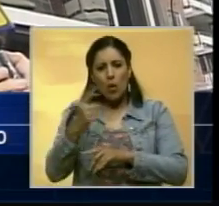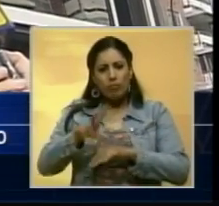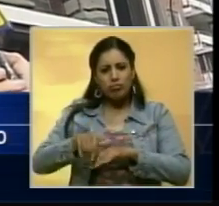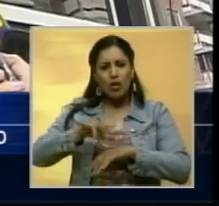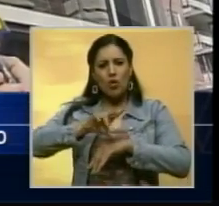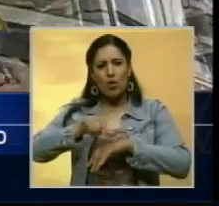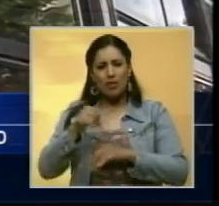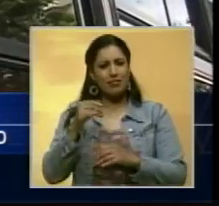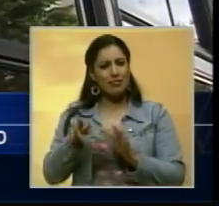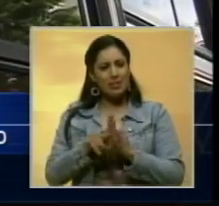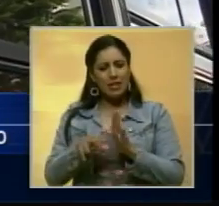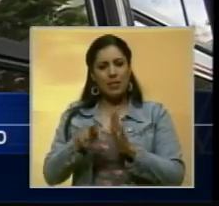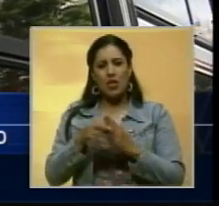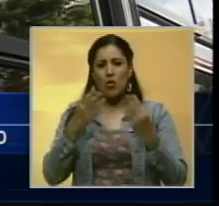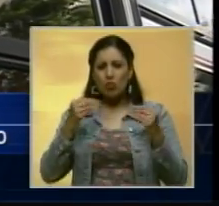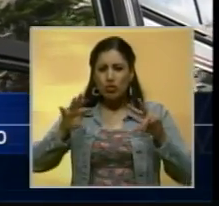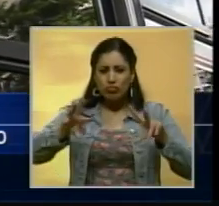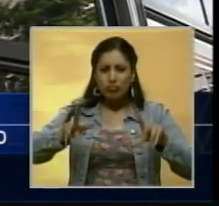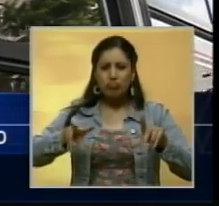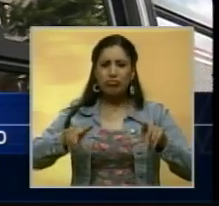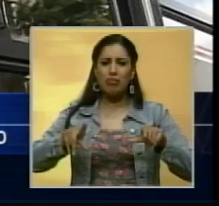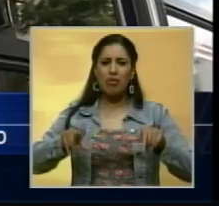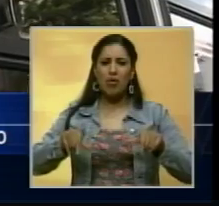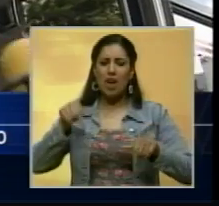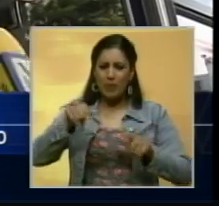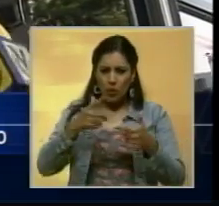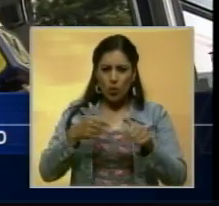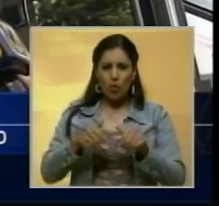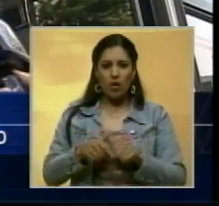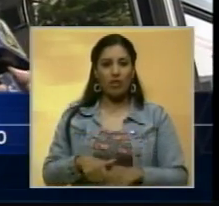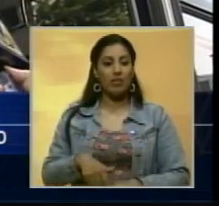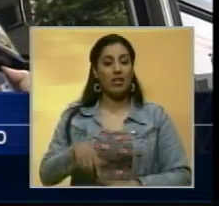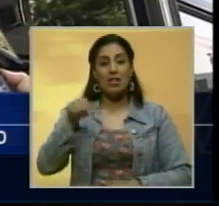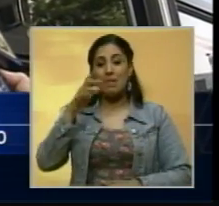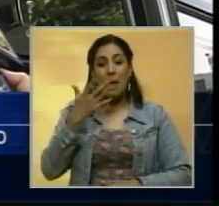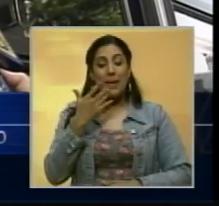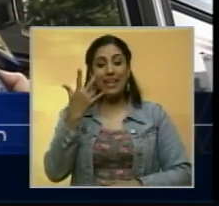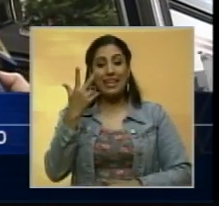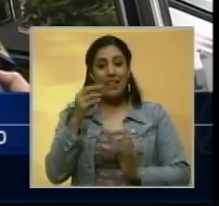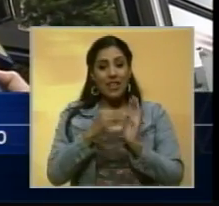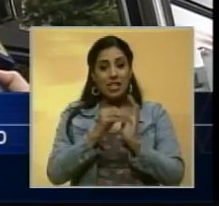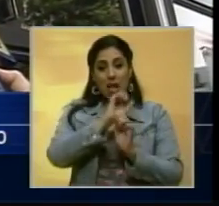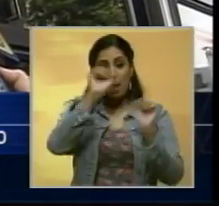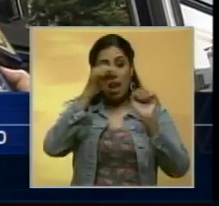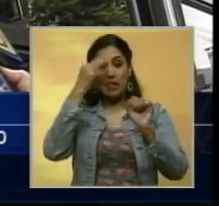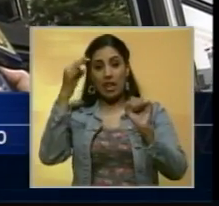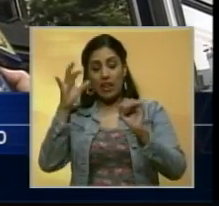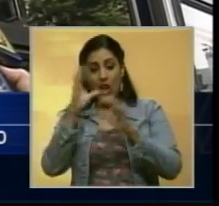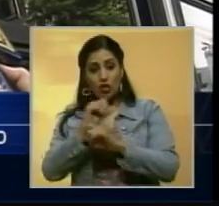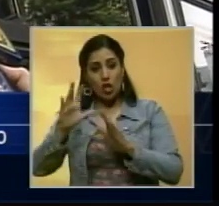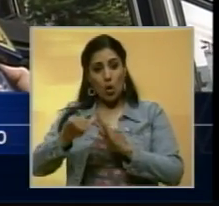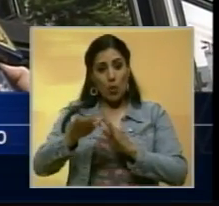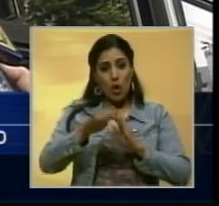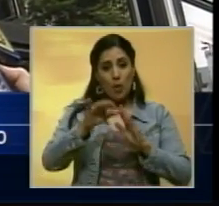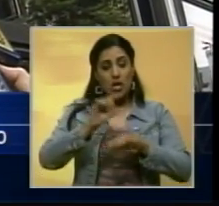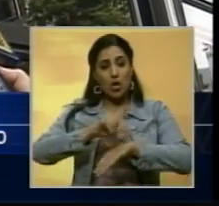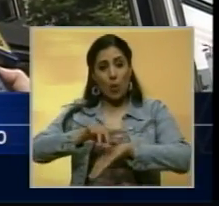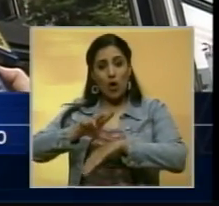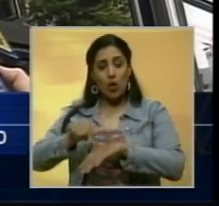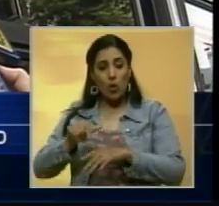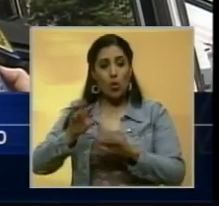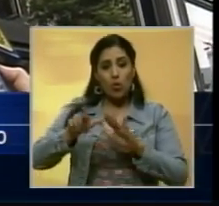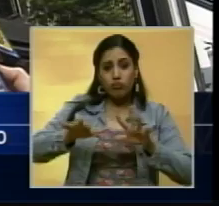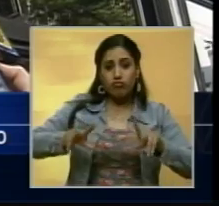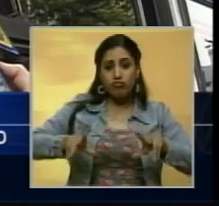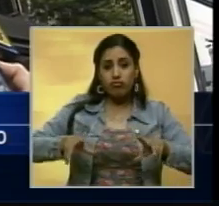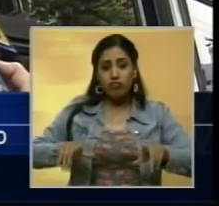roban carratico. Hay mucho robo actualmente por esta zona. Por lo mínimo 3 veces al día, papá. Eso es cada rato que lo andan robando